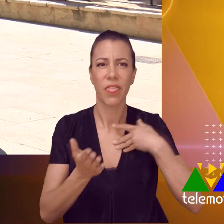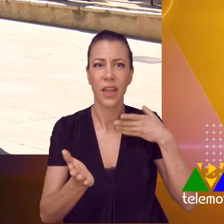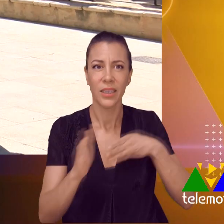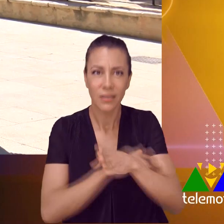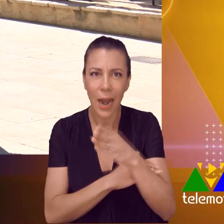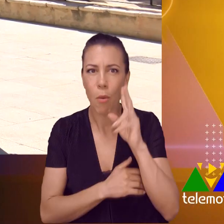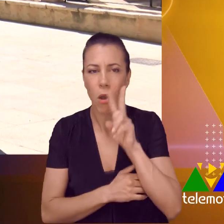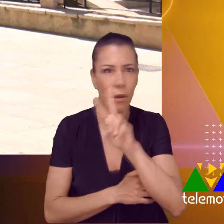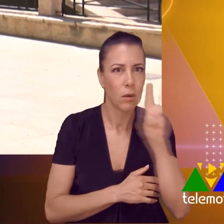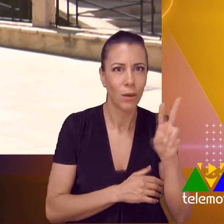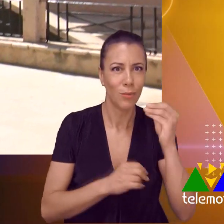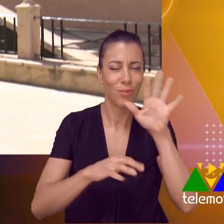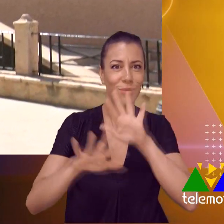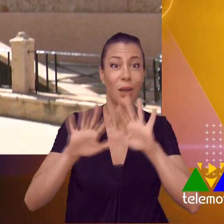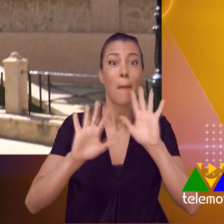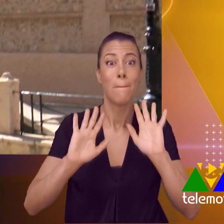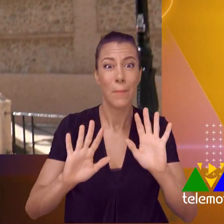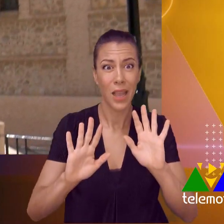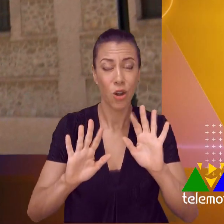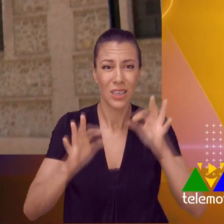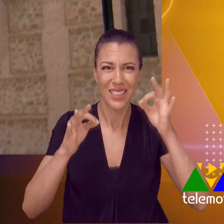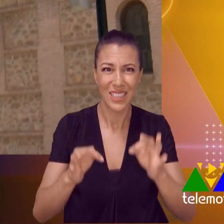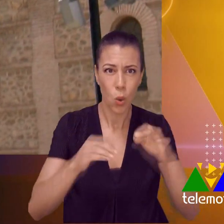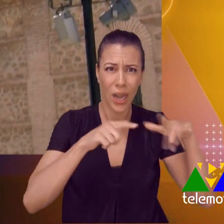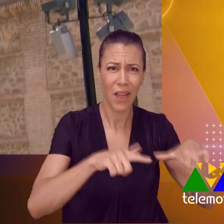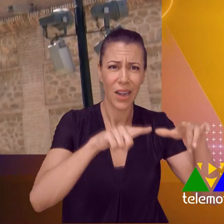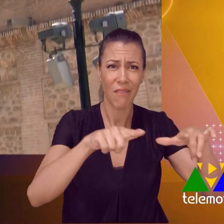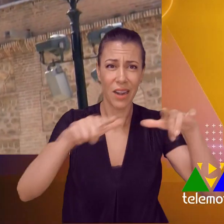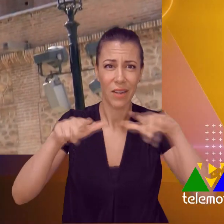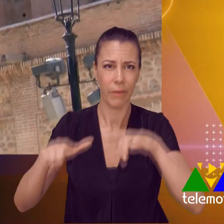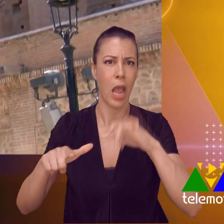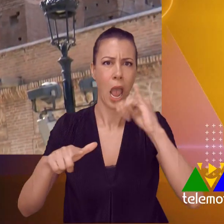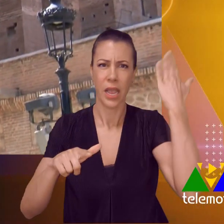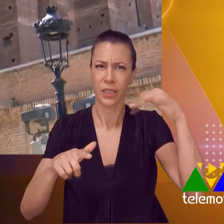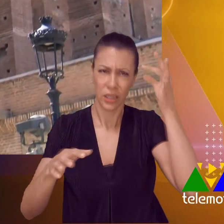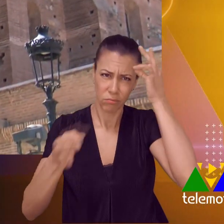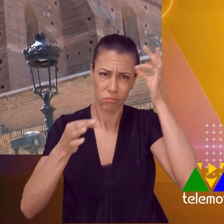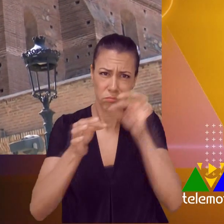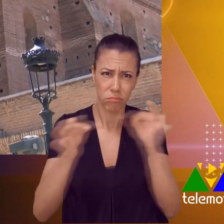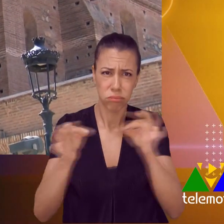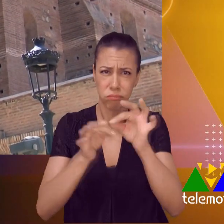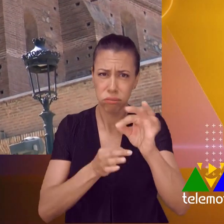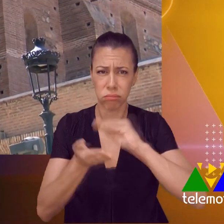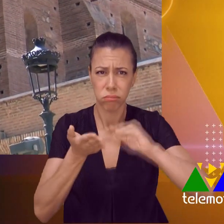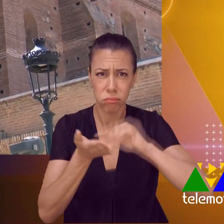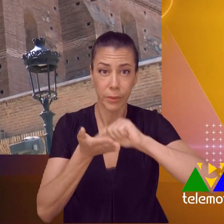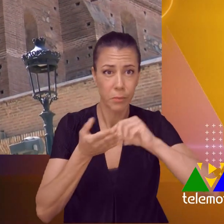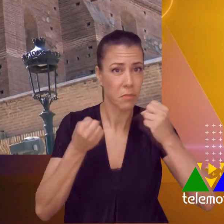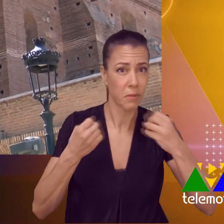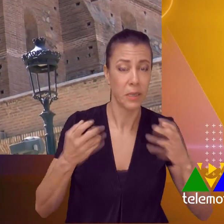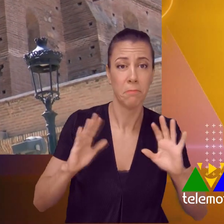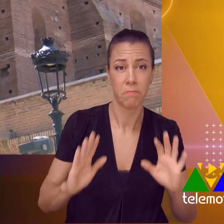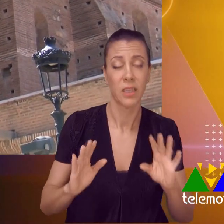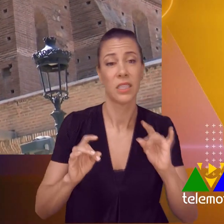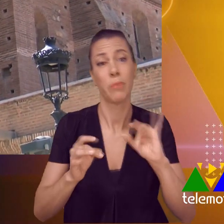está clarísimo cómo toda la ampliación. toda esta nave que sobresale es una nave que llega y además la hace mucho después.